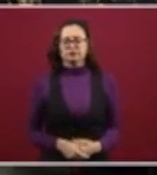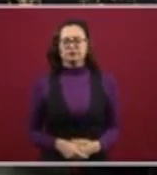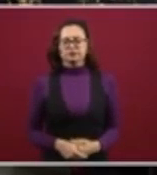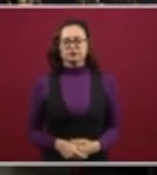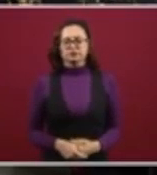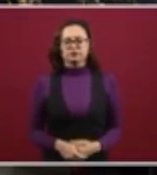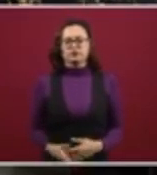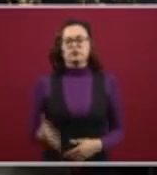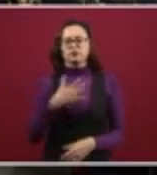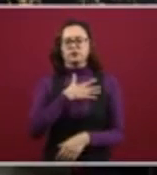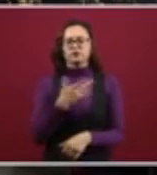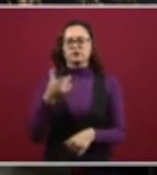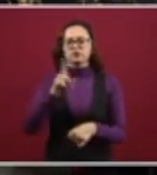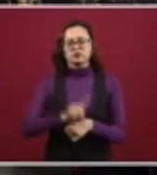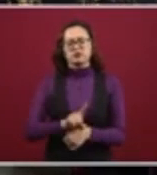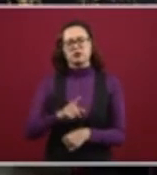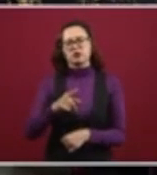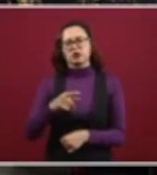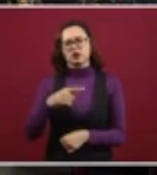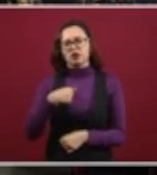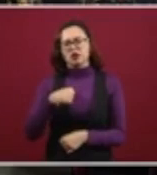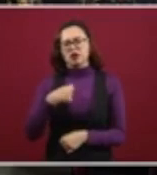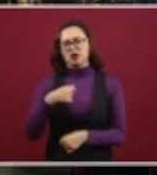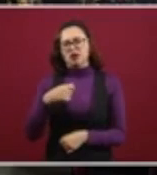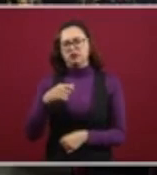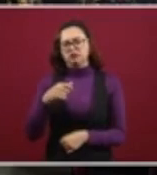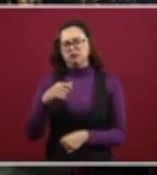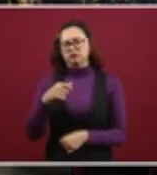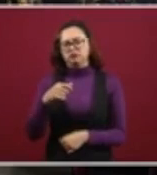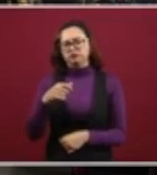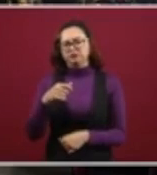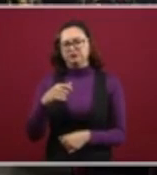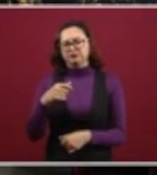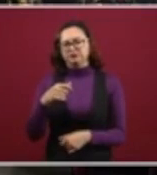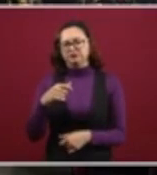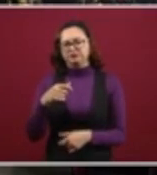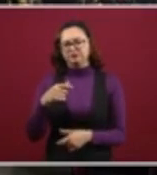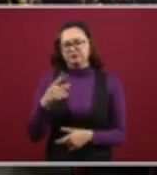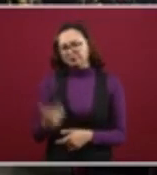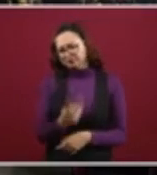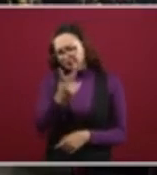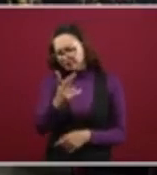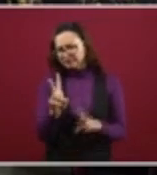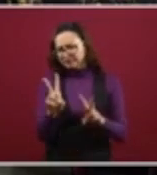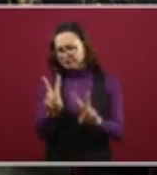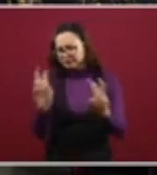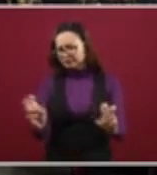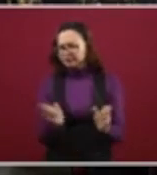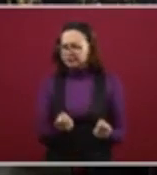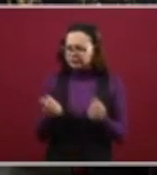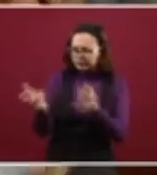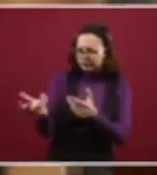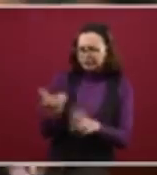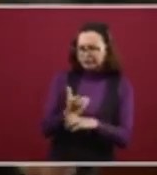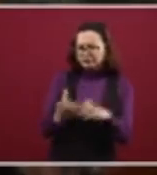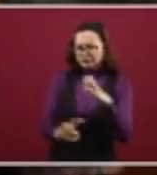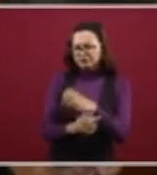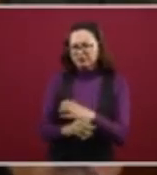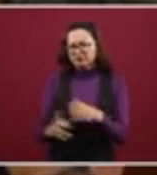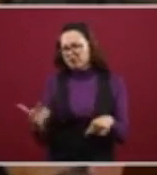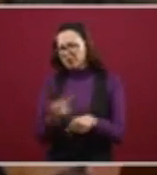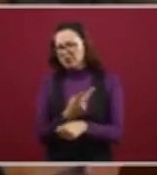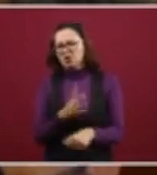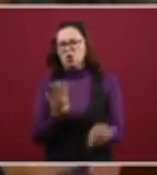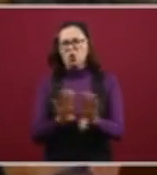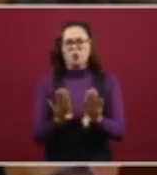Buen día, Carlos Guzmán de Ava Noticias. Comentaba el señor presidente que se estaba teniendo problemas con la distribución de fertilizantes. Si nos puede dar un corte de caja de cómo